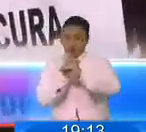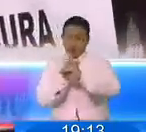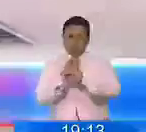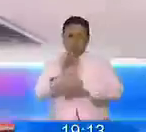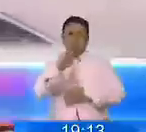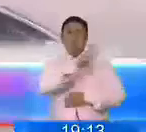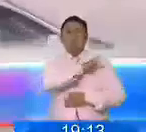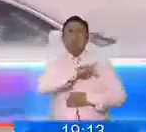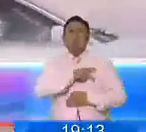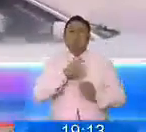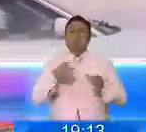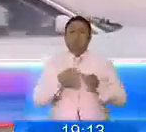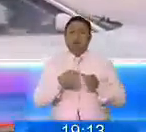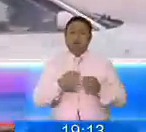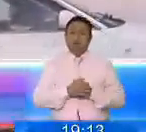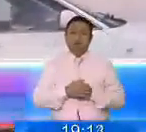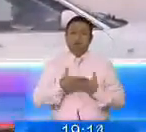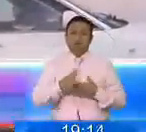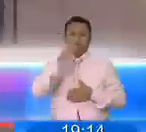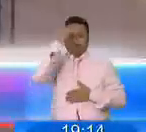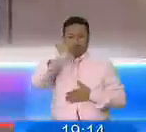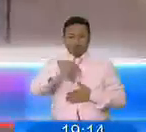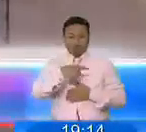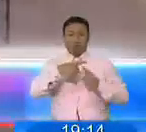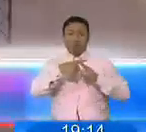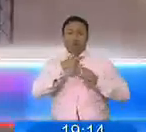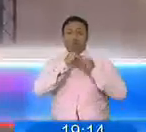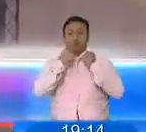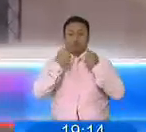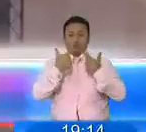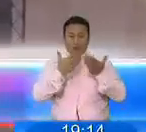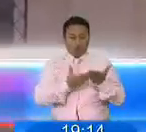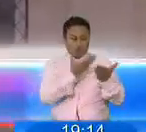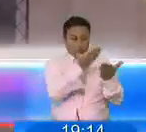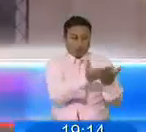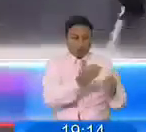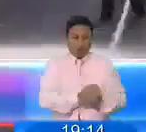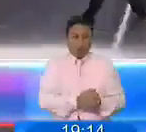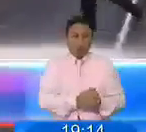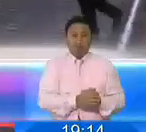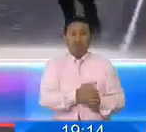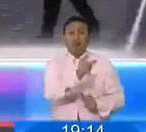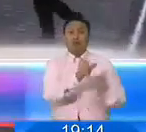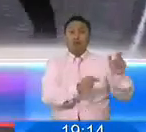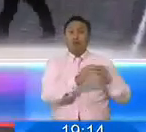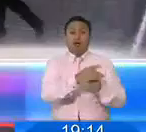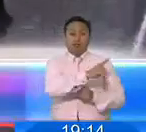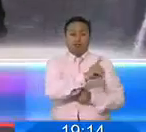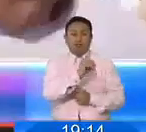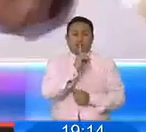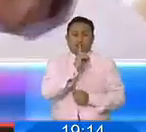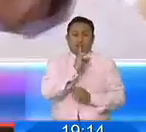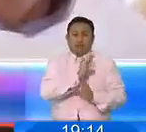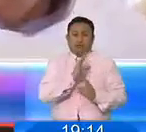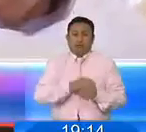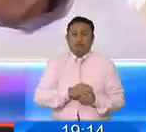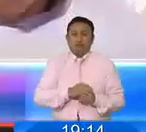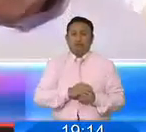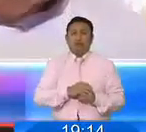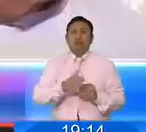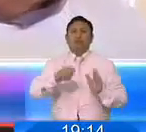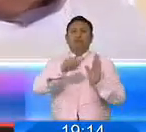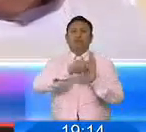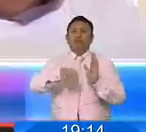personal la resolución fue dada a conocer al ex sacerdote personas cercanas al doctor cordero han evitado dar comentarios la doctora maría